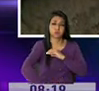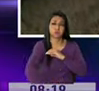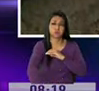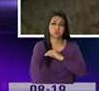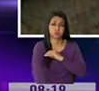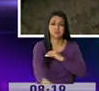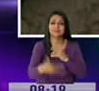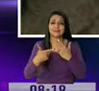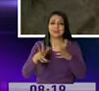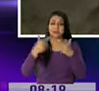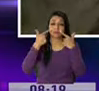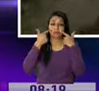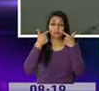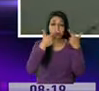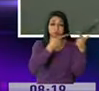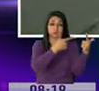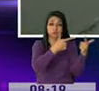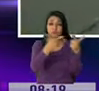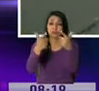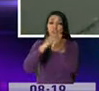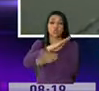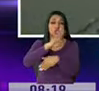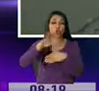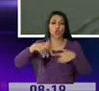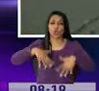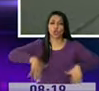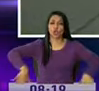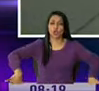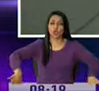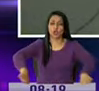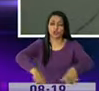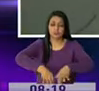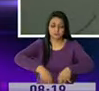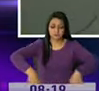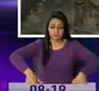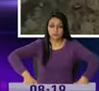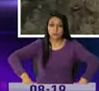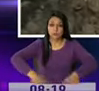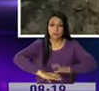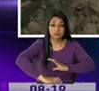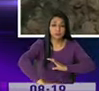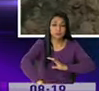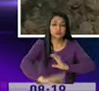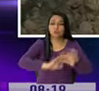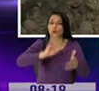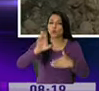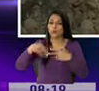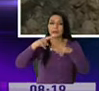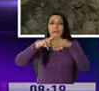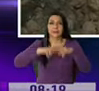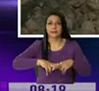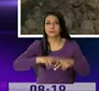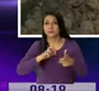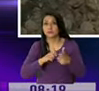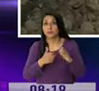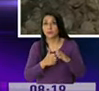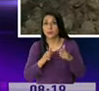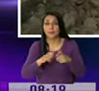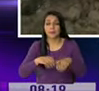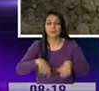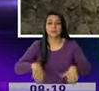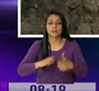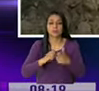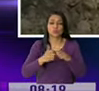inspección televisiva de toda la red que baja por esta vía para verificar su estado estructural, ya que como le indico, el problema fue un colapso